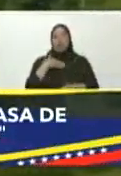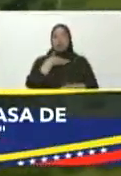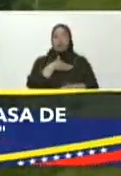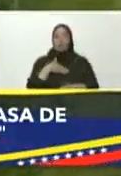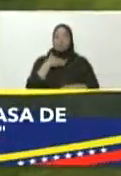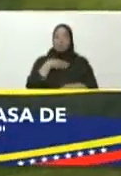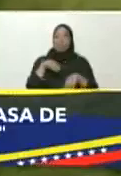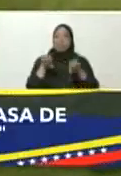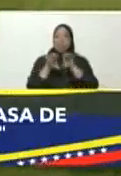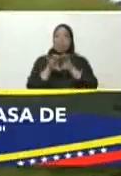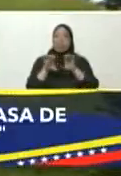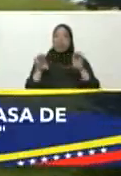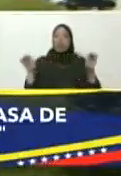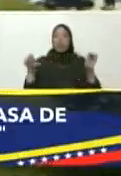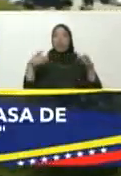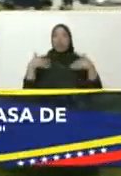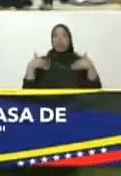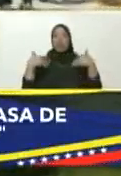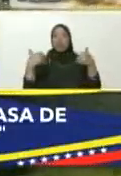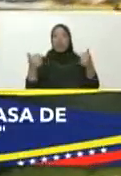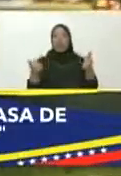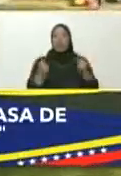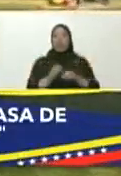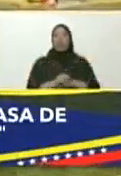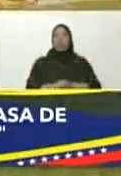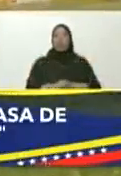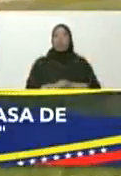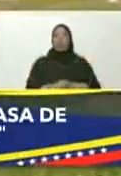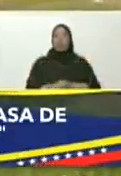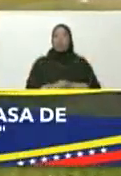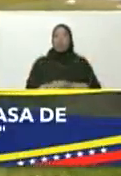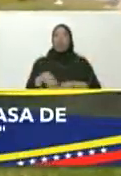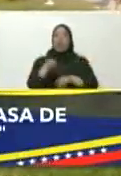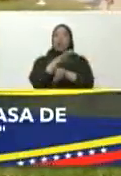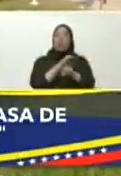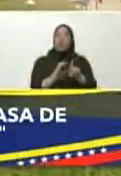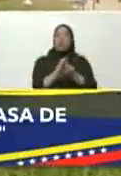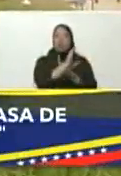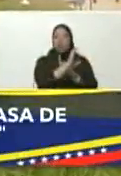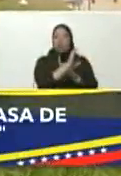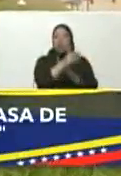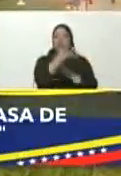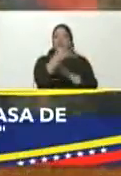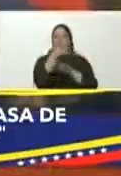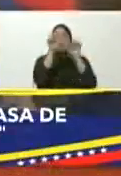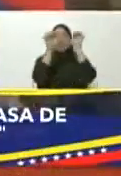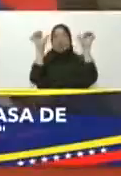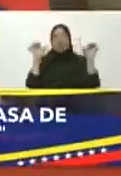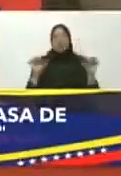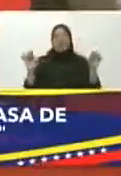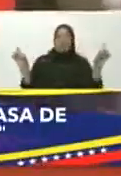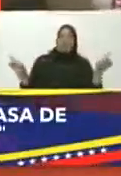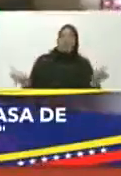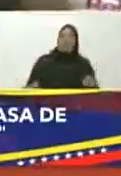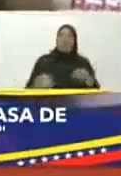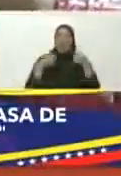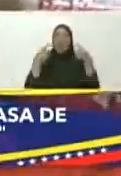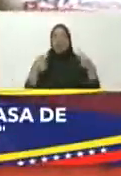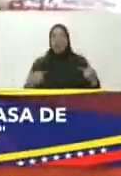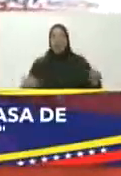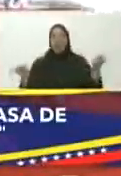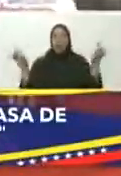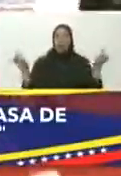educativas, las misiones de salud, tenemos la misión cultura, tenemos el sistema de orquesta aquí en